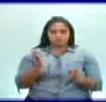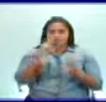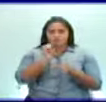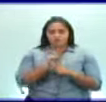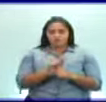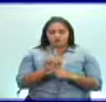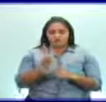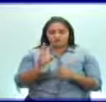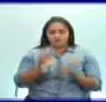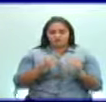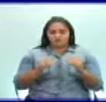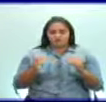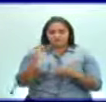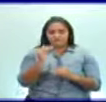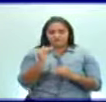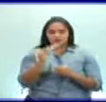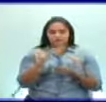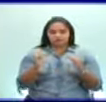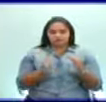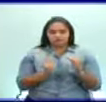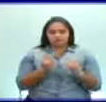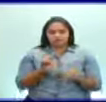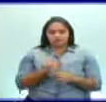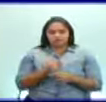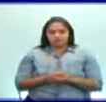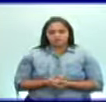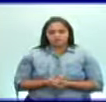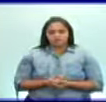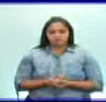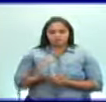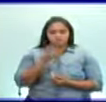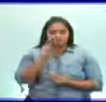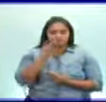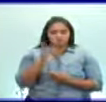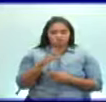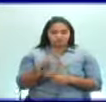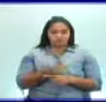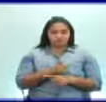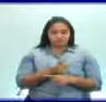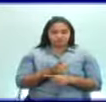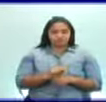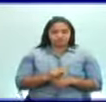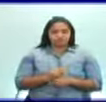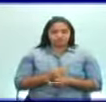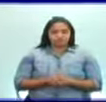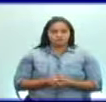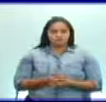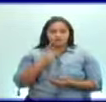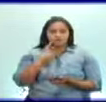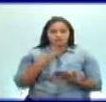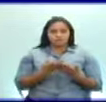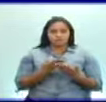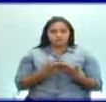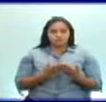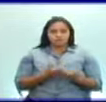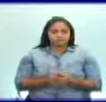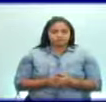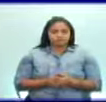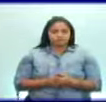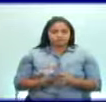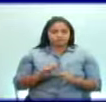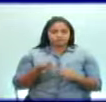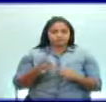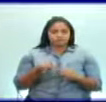este caso la monotonía es monótona decreciente. Vamos a ver rápidamente, le propongo pasar a la